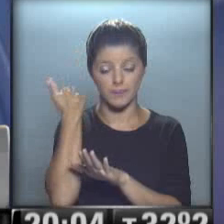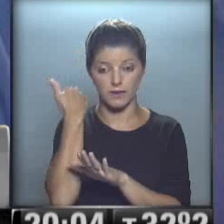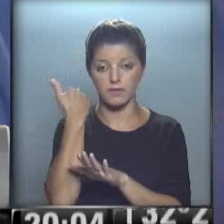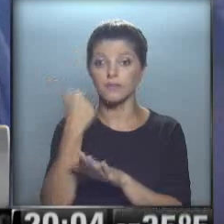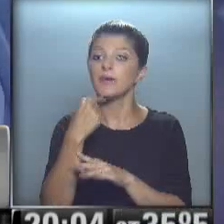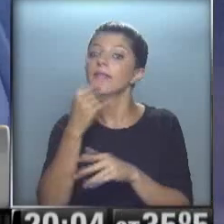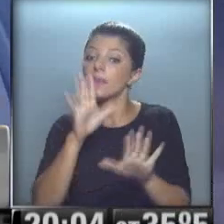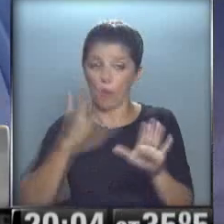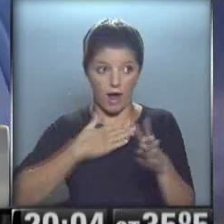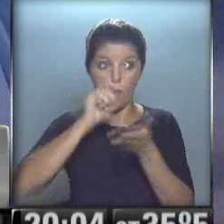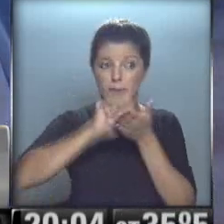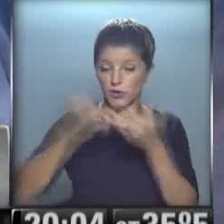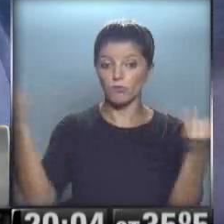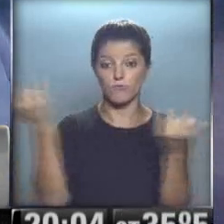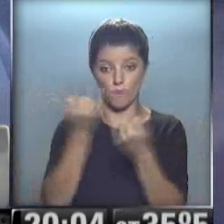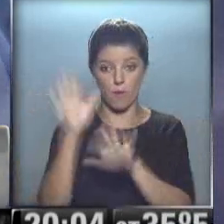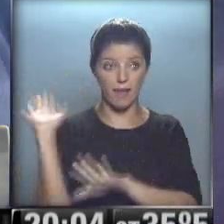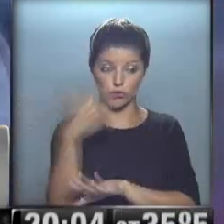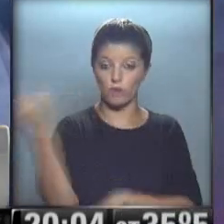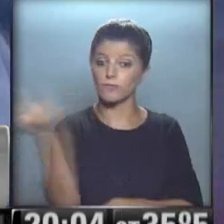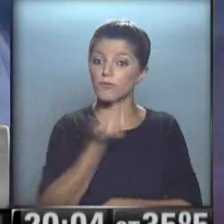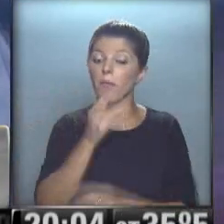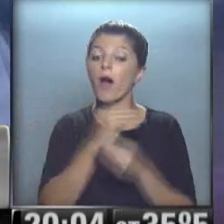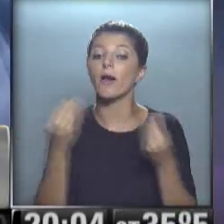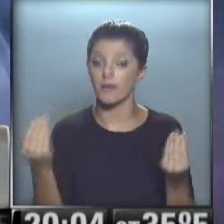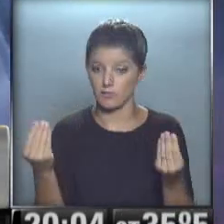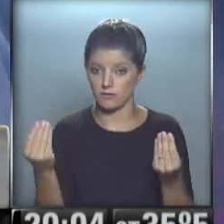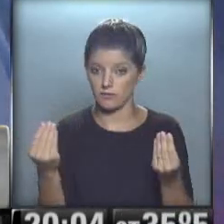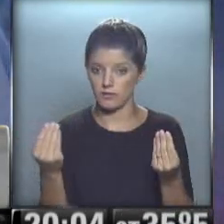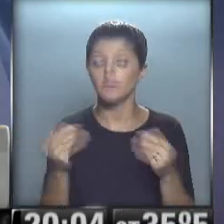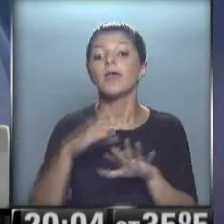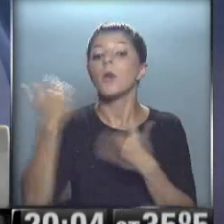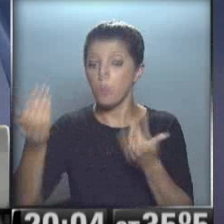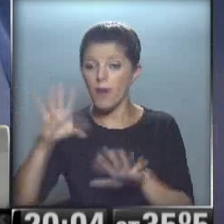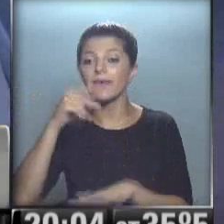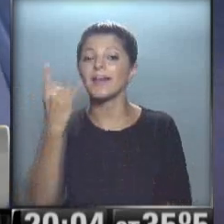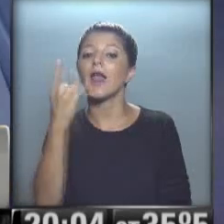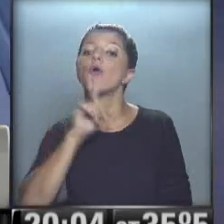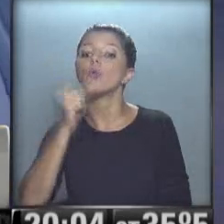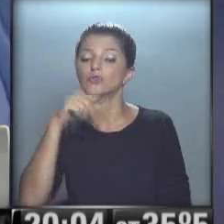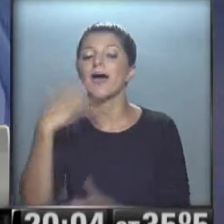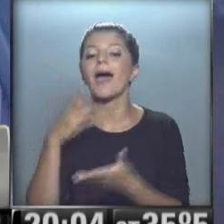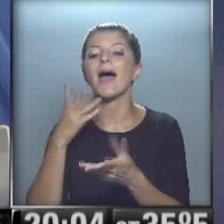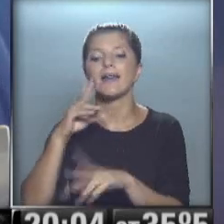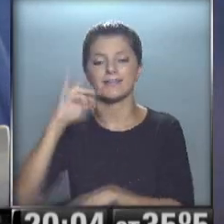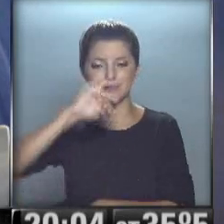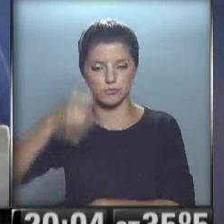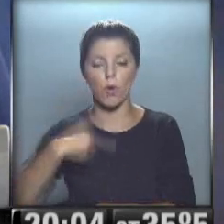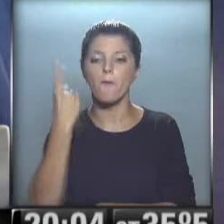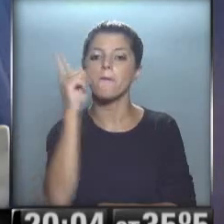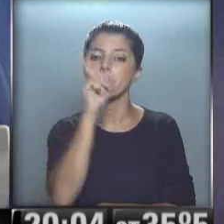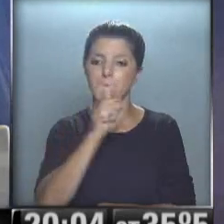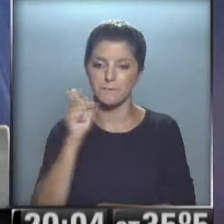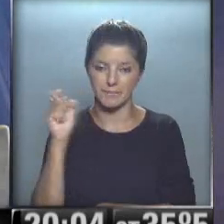según supimos los periodistas que estamos aquí afuera en el Ministerio de Trabajo, habría aceptado la UTA estos 1.200 pesos por